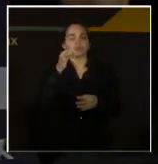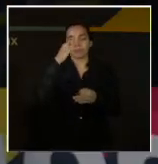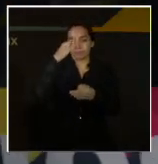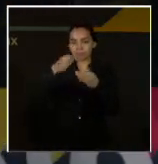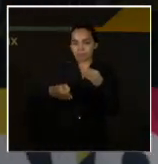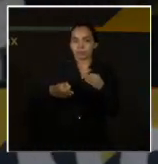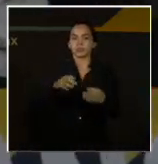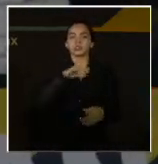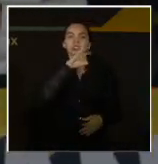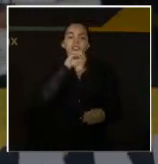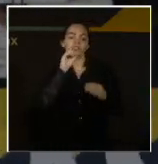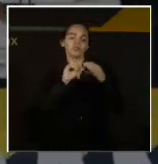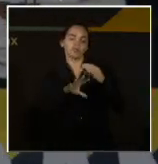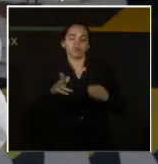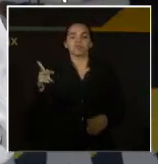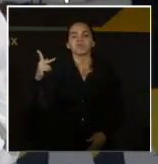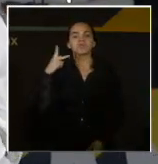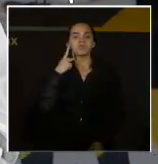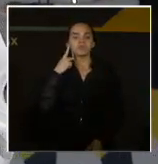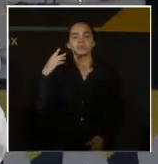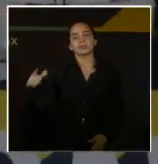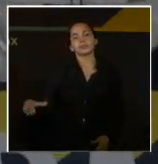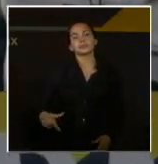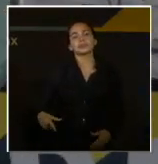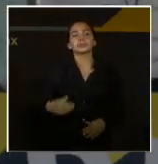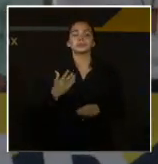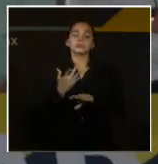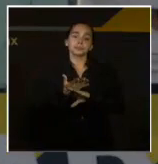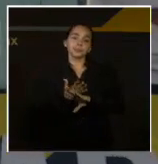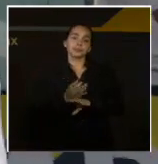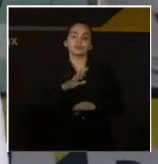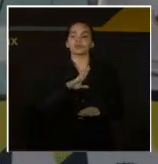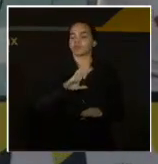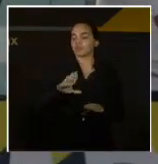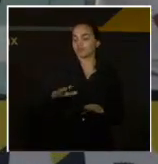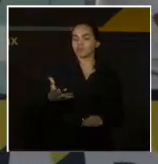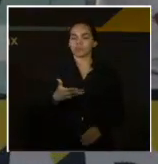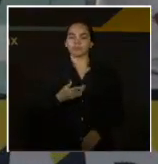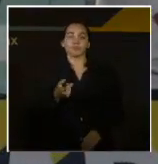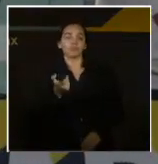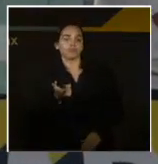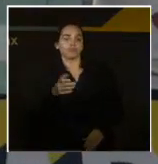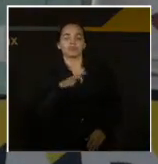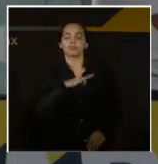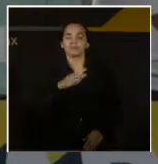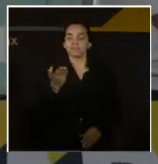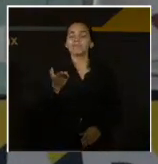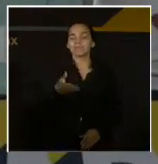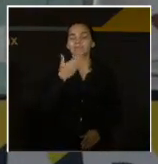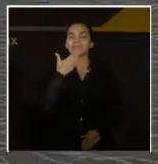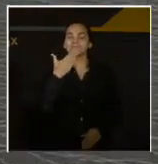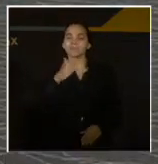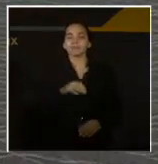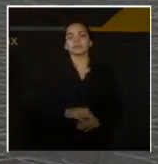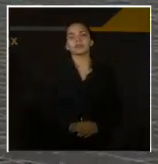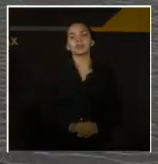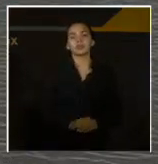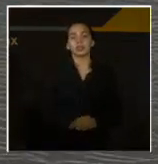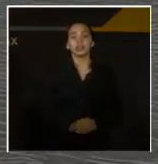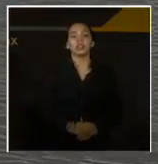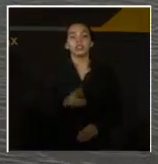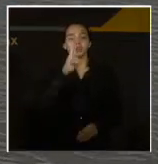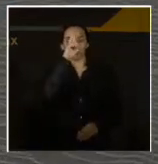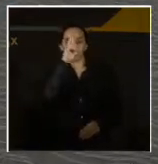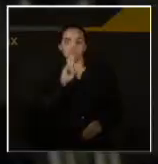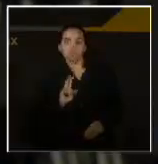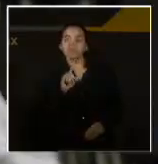la corrupción en el gobierno, la esperanza de los que menos tienen la podemos hacer realidad. Es una